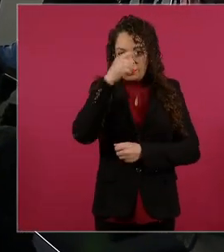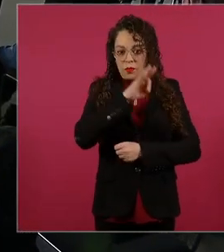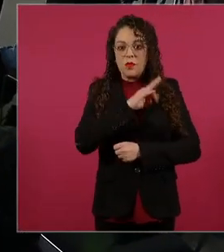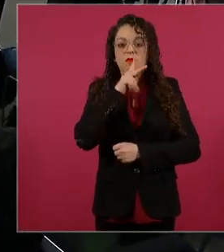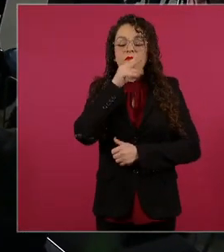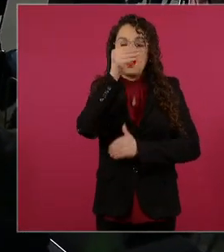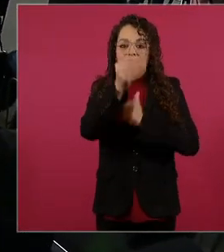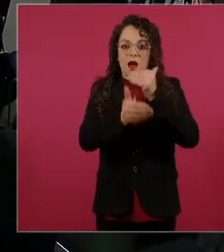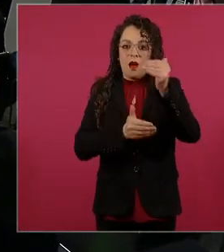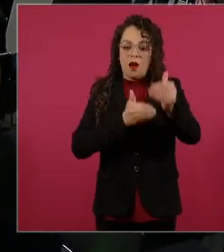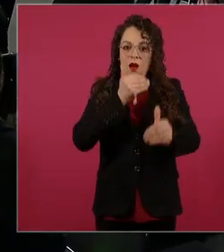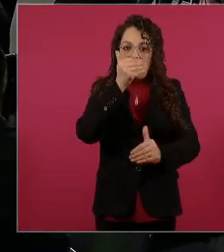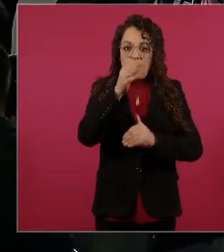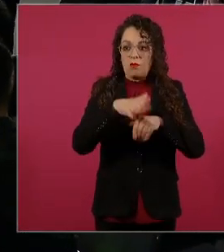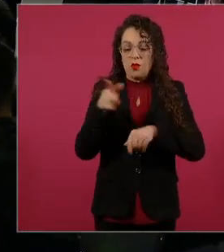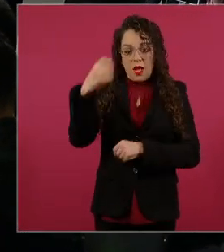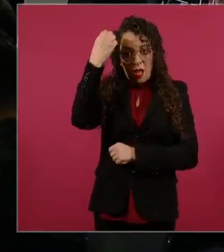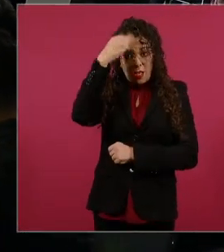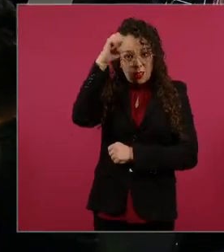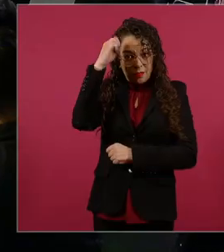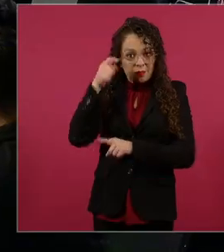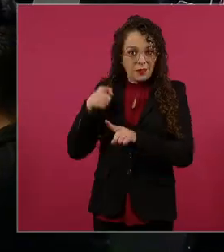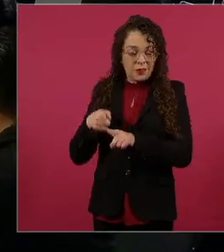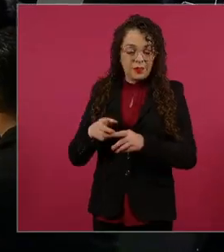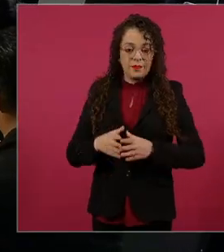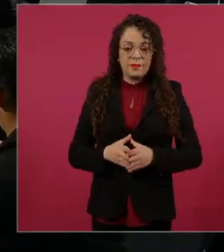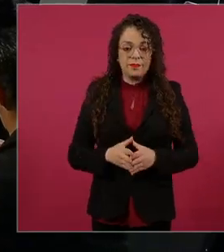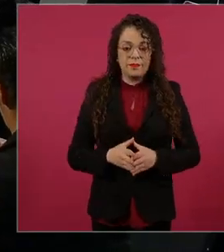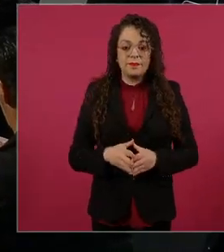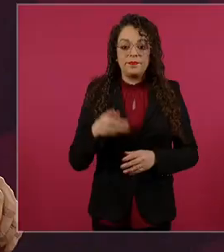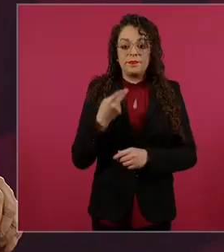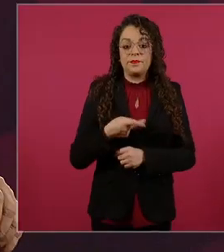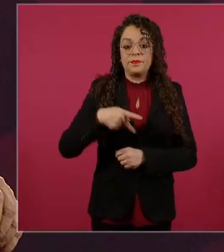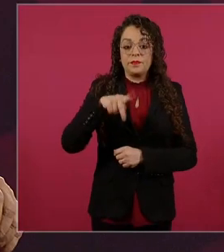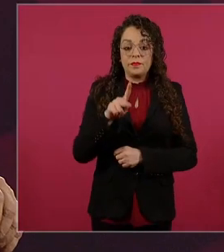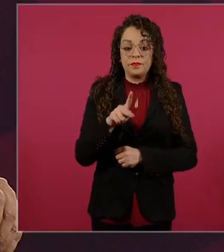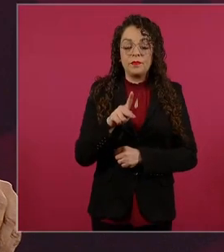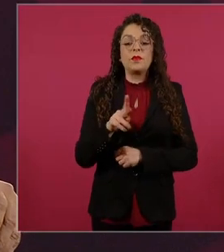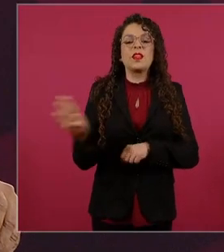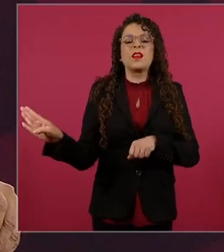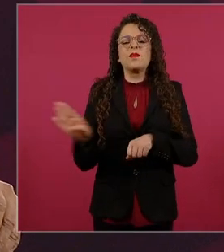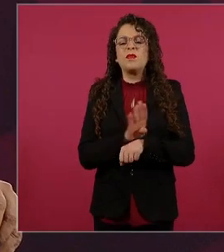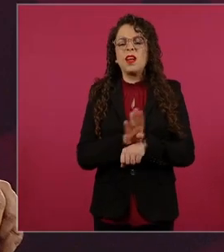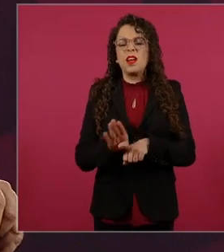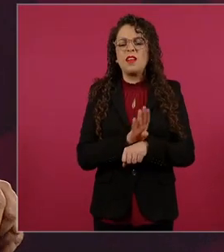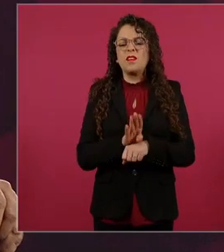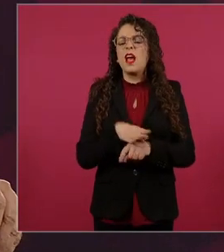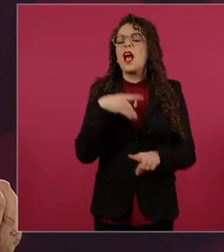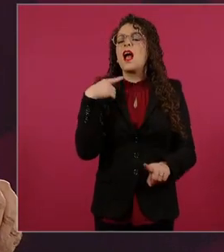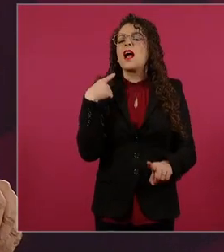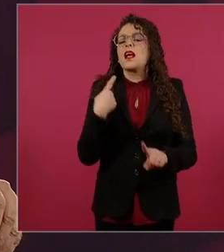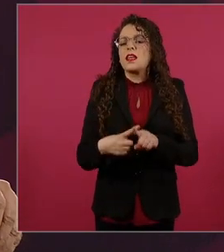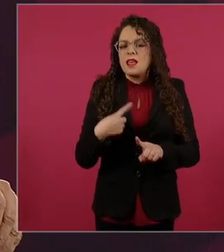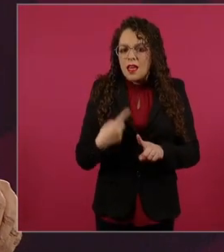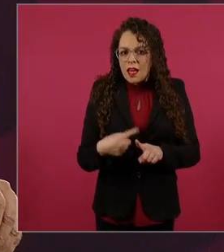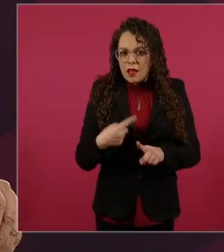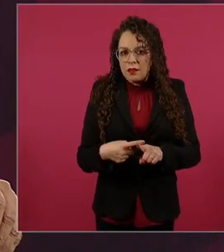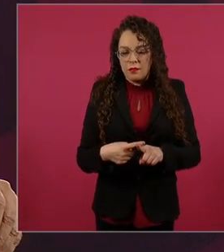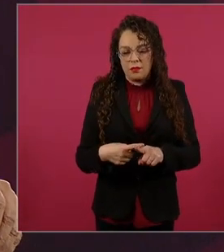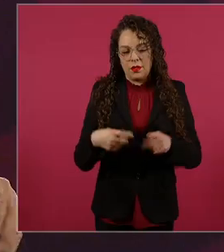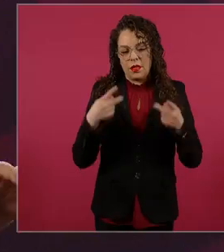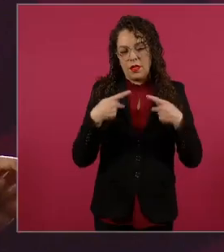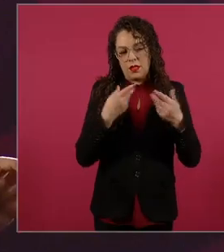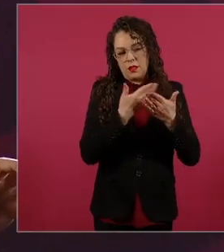conocen y en beneficio siempre de la gente, en beneficio del pueblo.